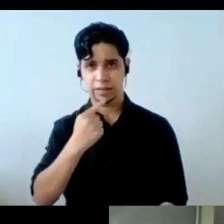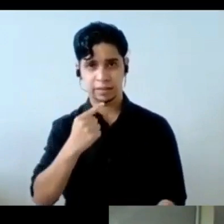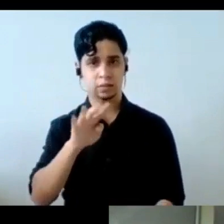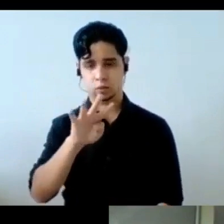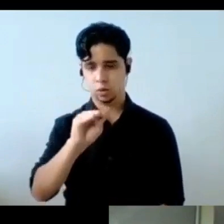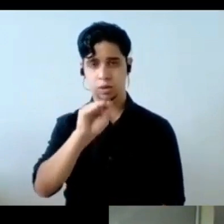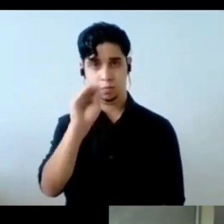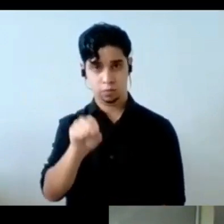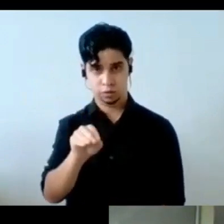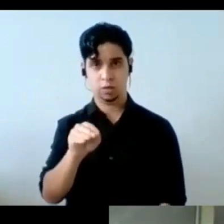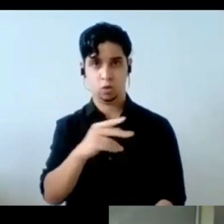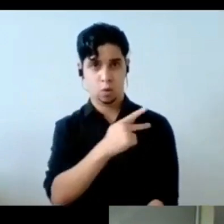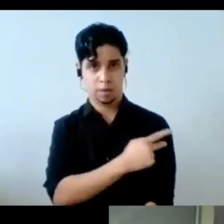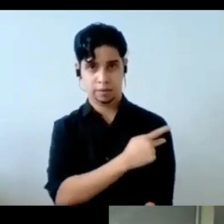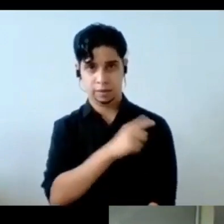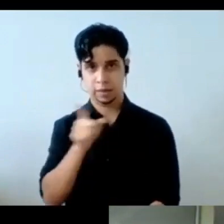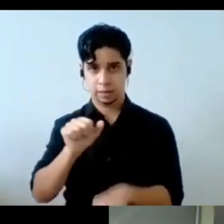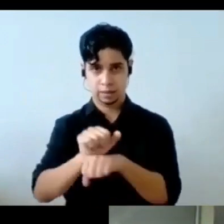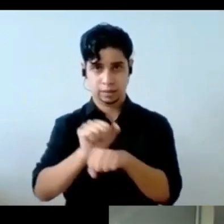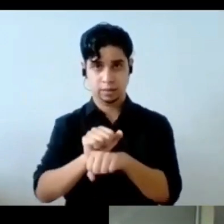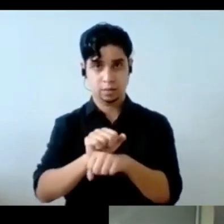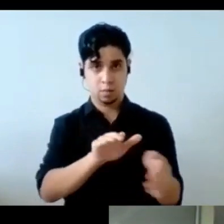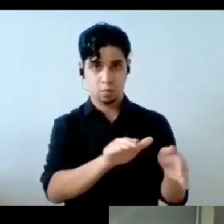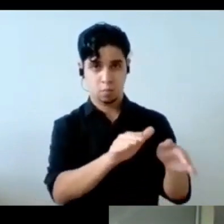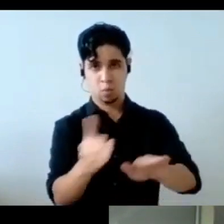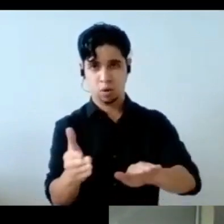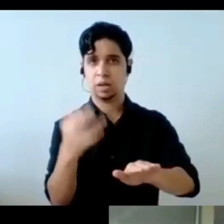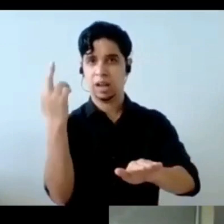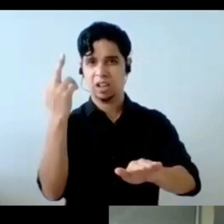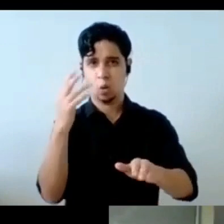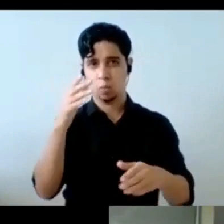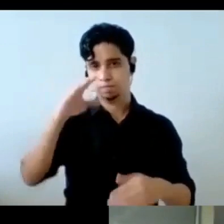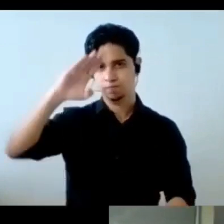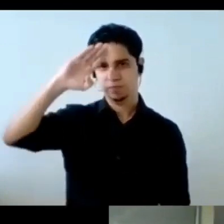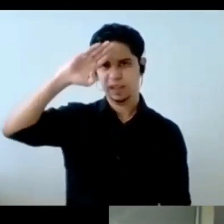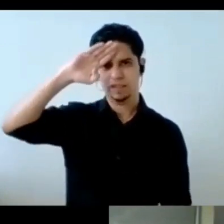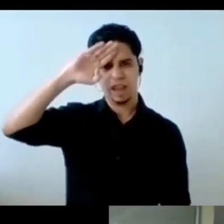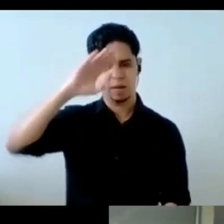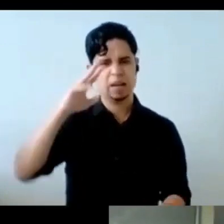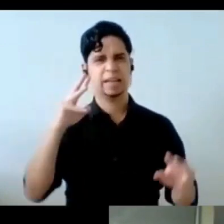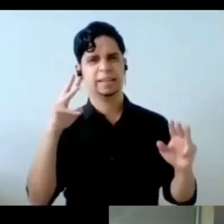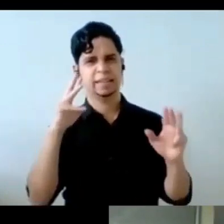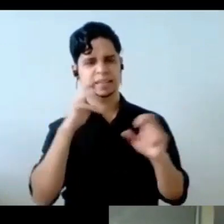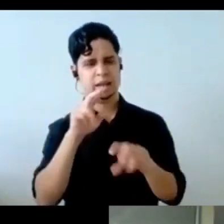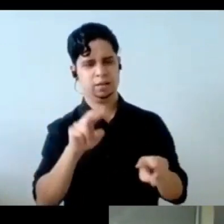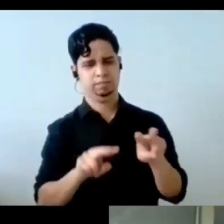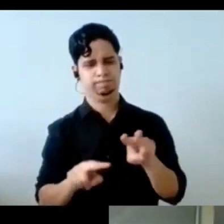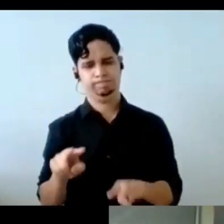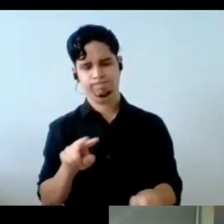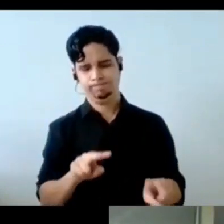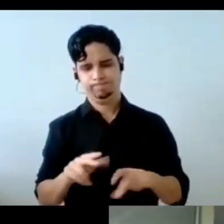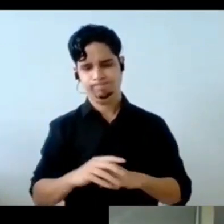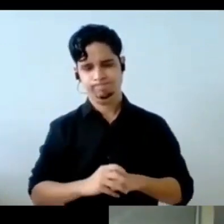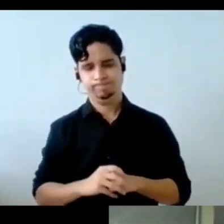las pacientes que atendían se morían de una fiebre extraña que les daba. Uh-huh.